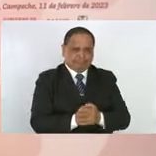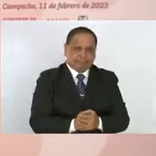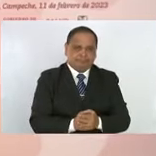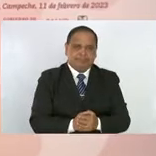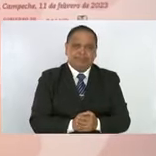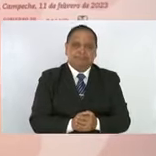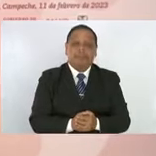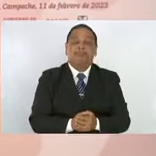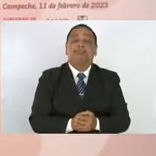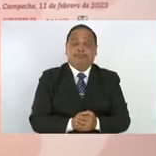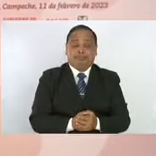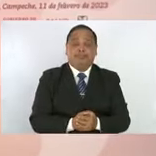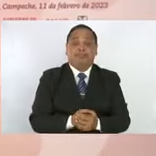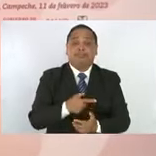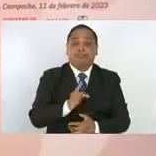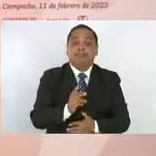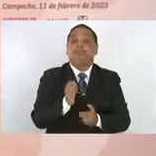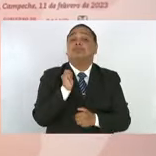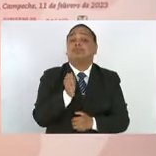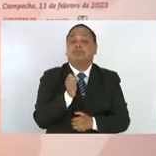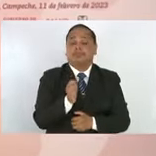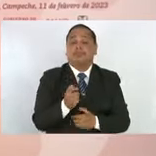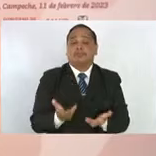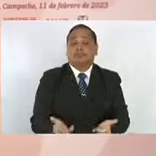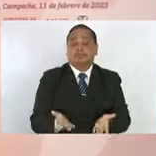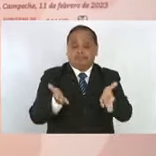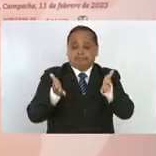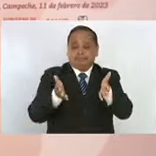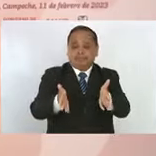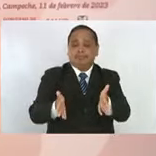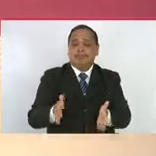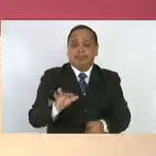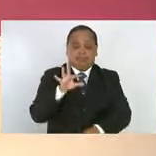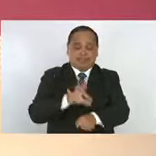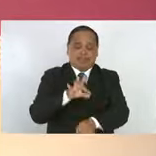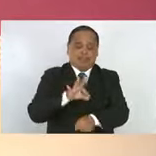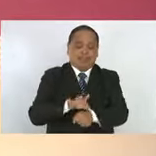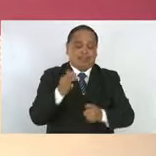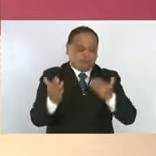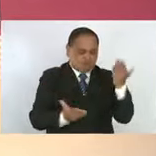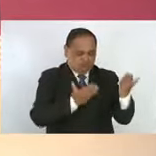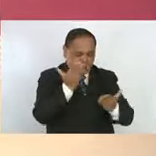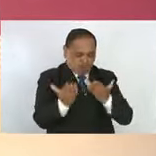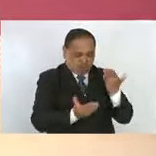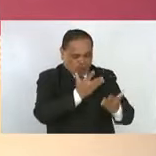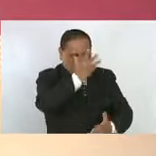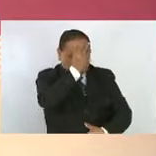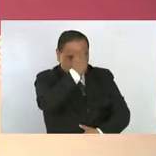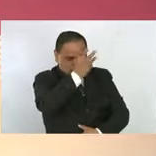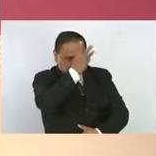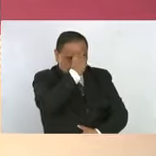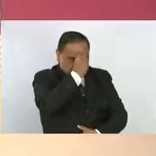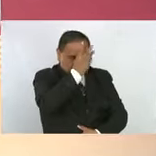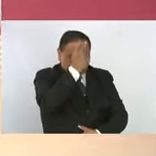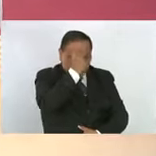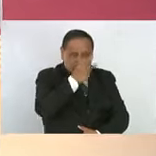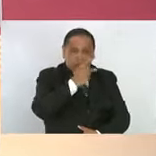Significativa resulta, además, la formación médica, que incluye no solo la graduación